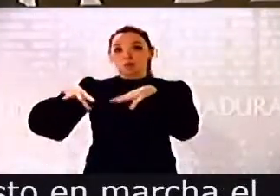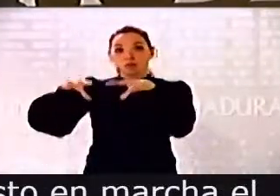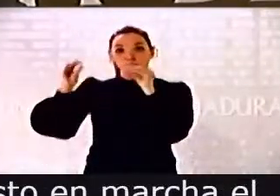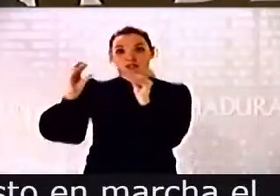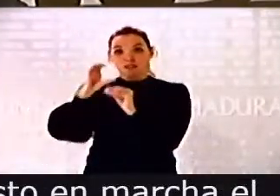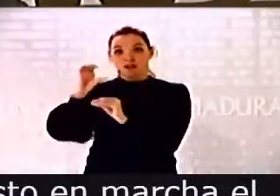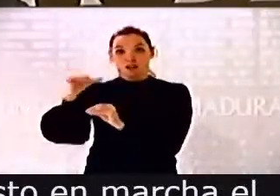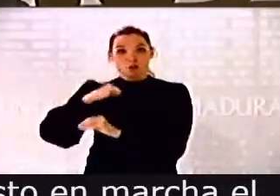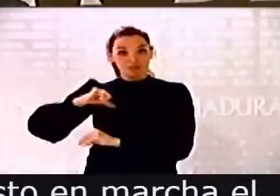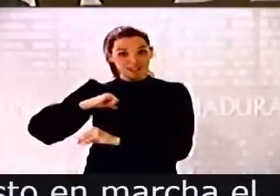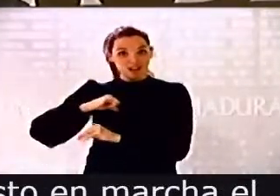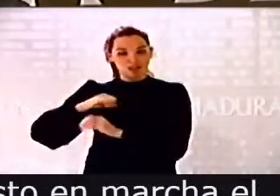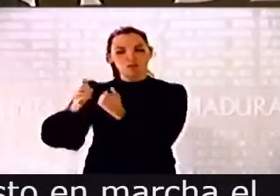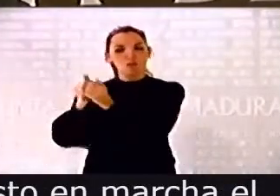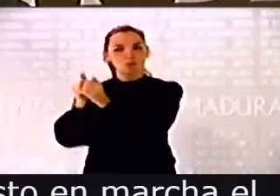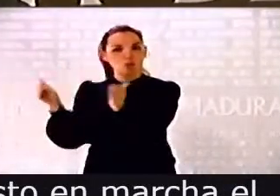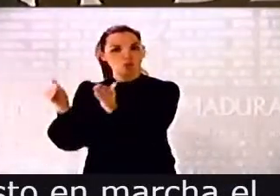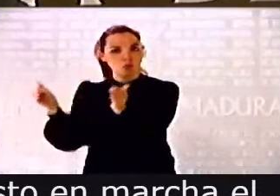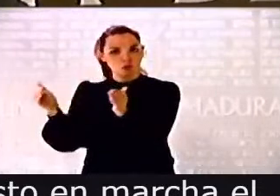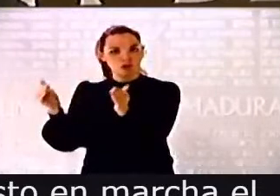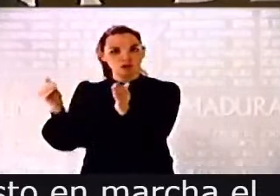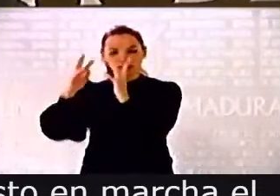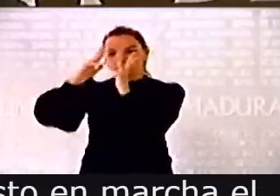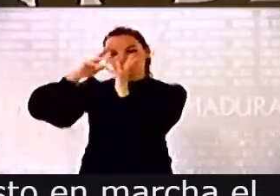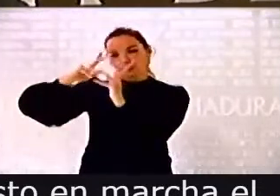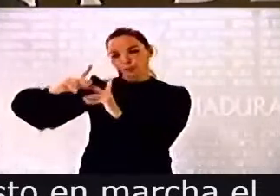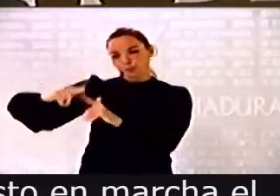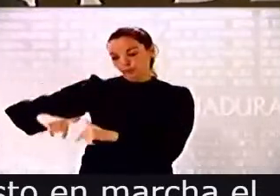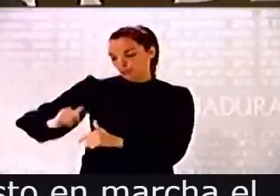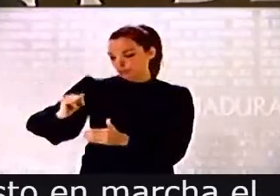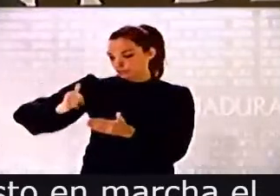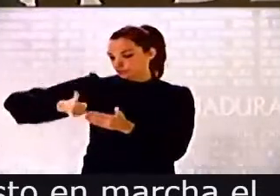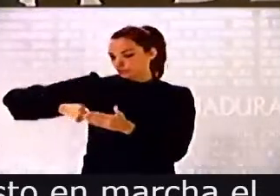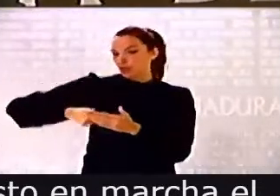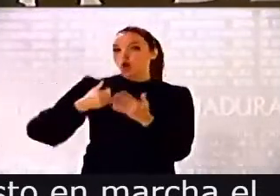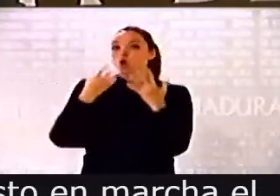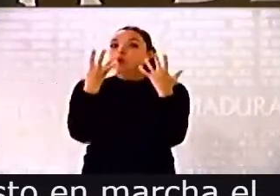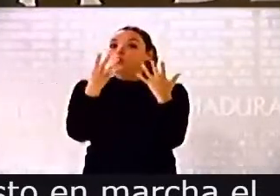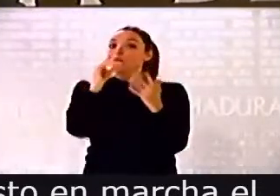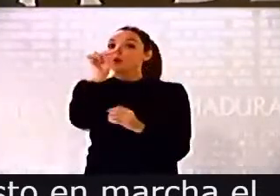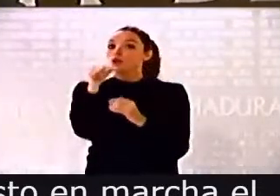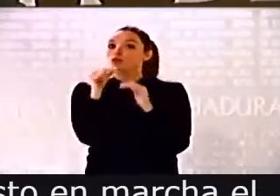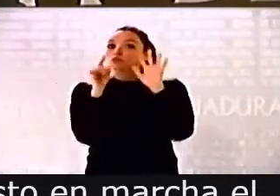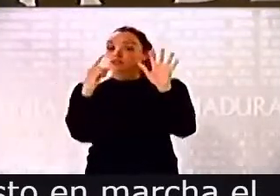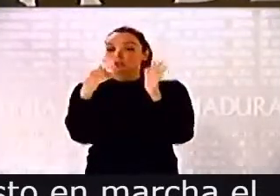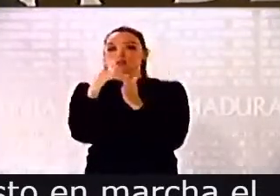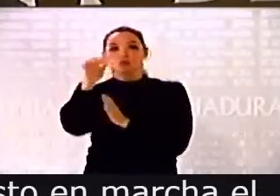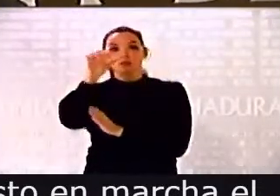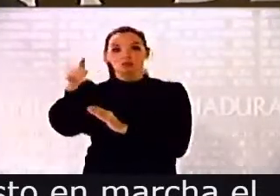ello llevamos invertido a 20 de octubre 9,6 millones de euros en inversiones